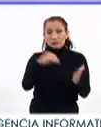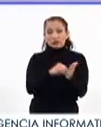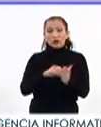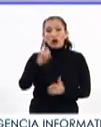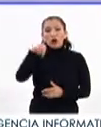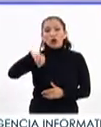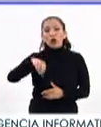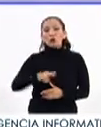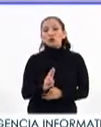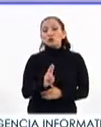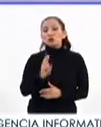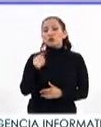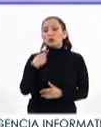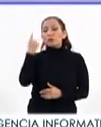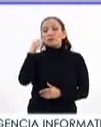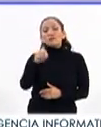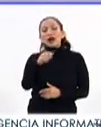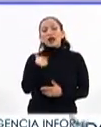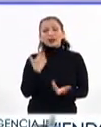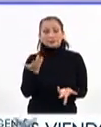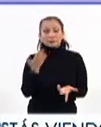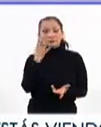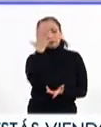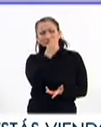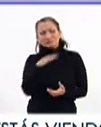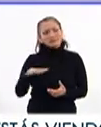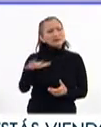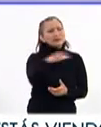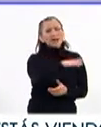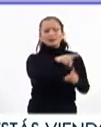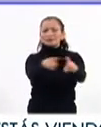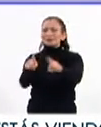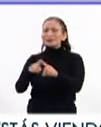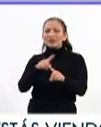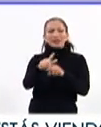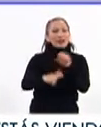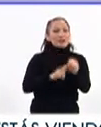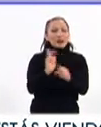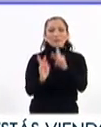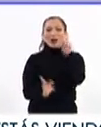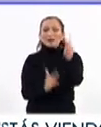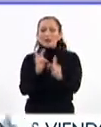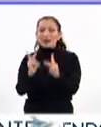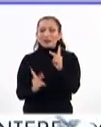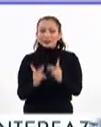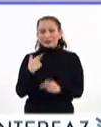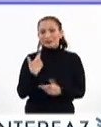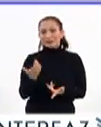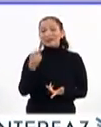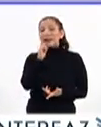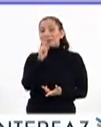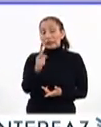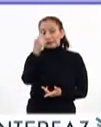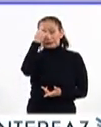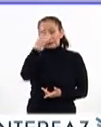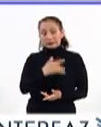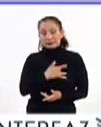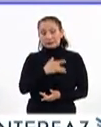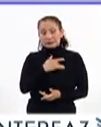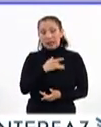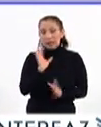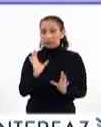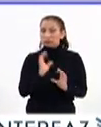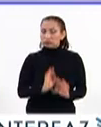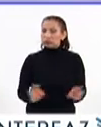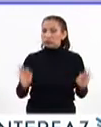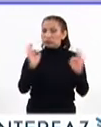por la Organización de las Naciones Unidas, la ONU, para celebrar la belleza y la variedad de la flora y la fauna salvaje, así como de crear conciencia sobre